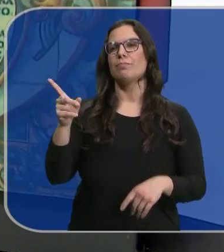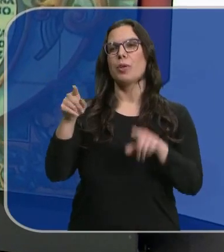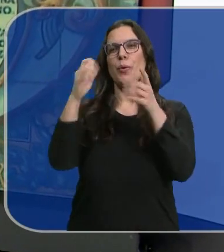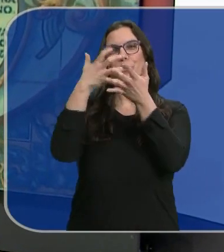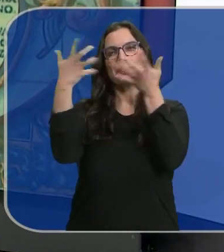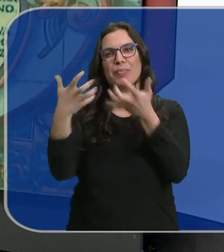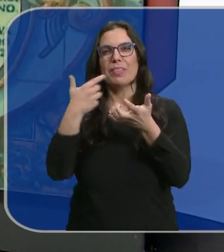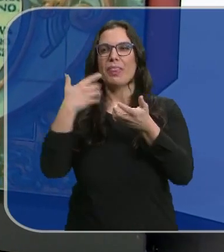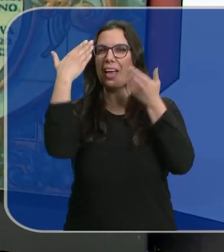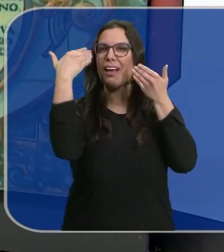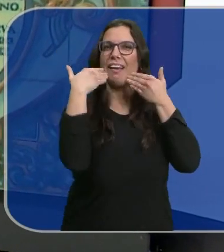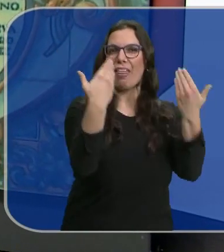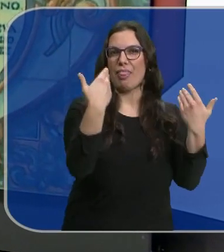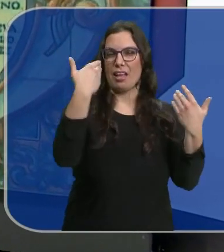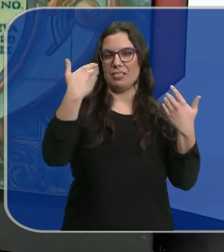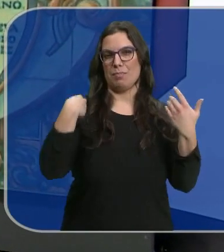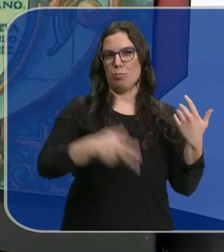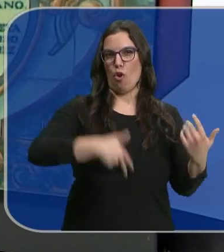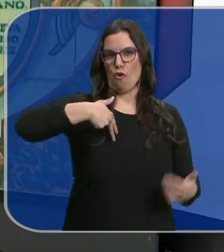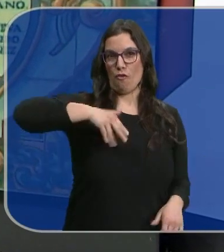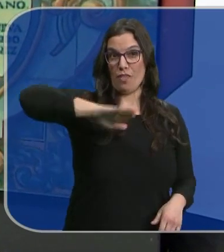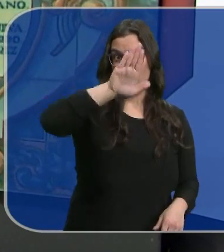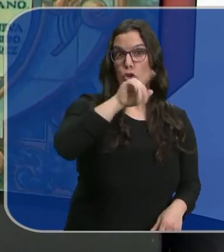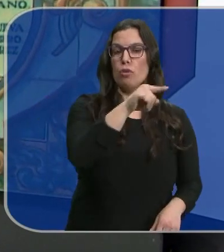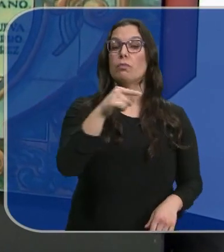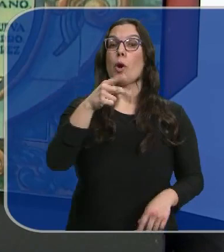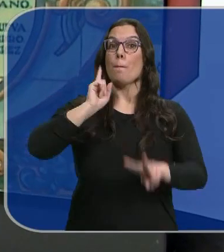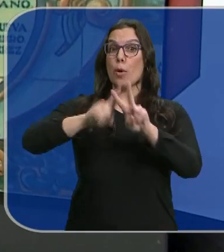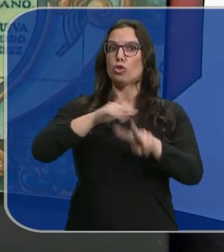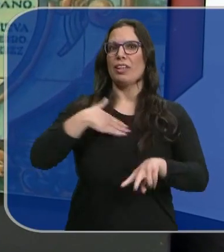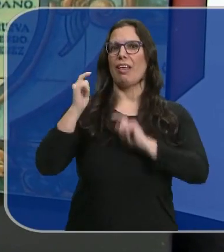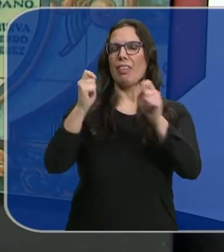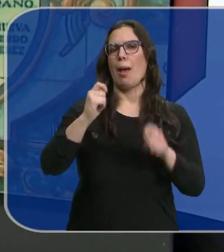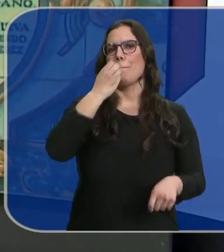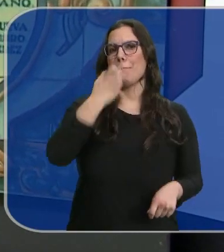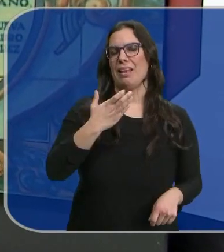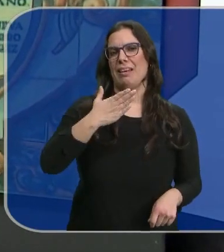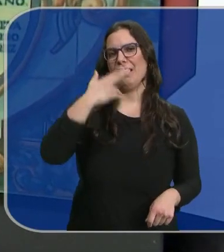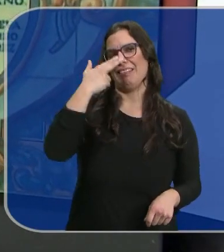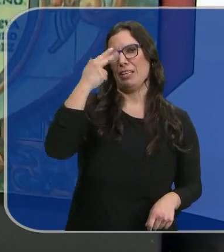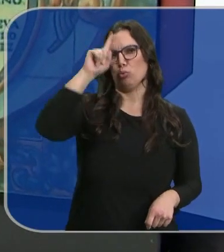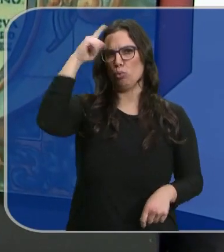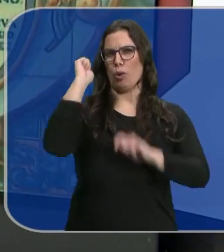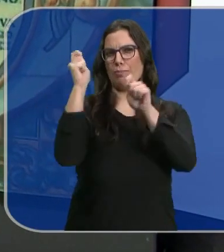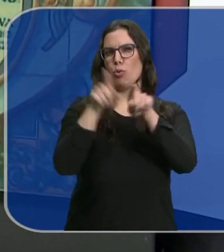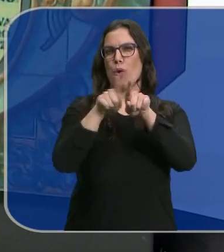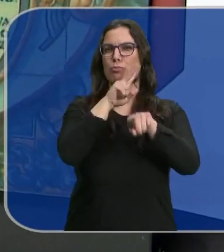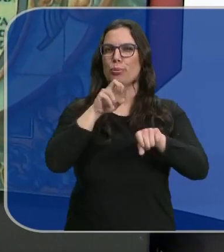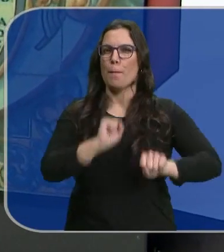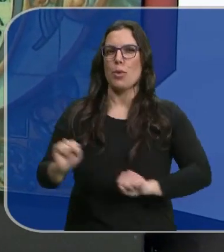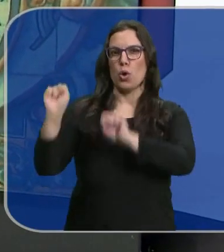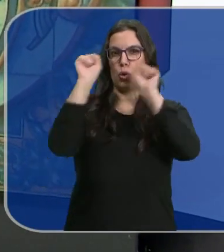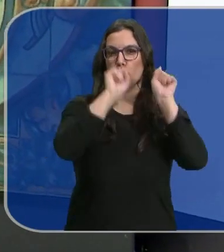Franco, las que Vox pide declarar bien de interés cultural de Castilla y León. 190 elementos, inscripciones principalmente,